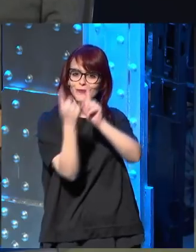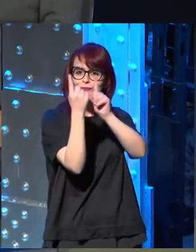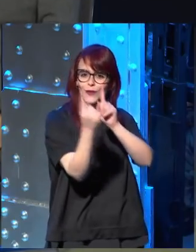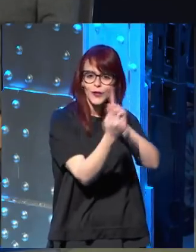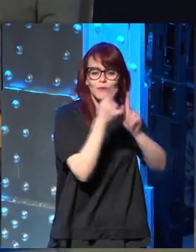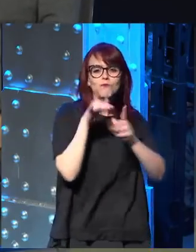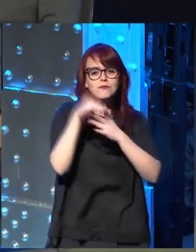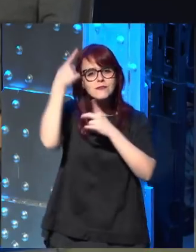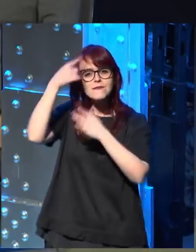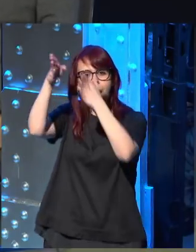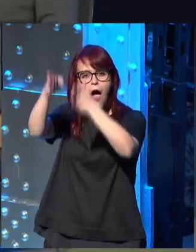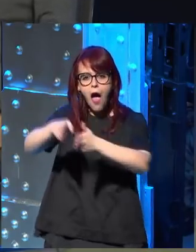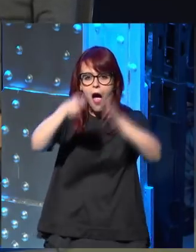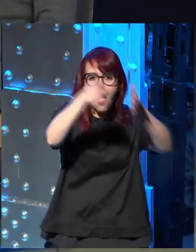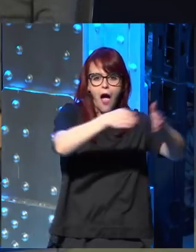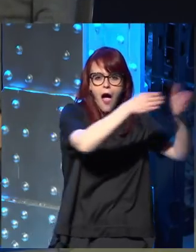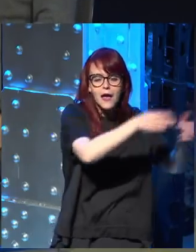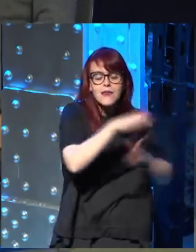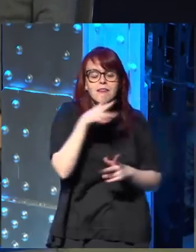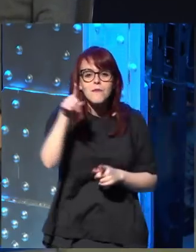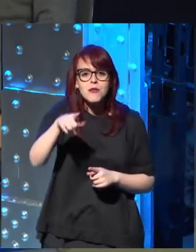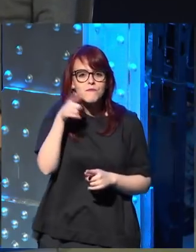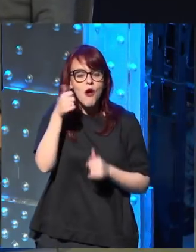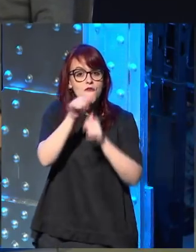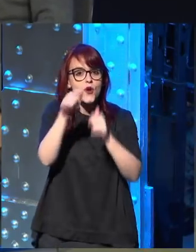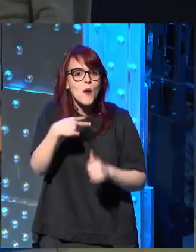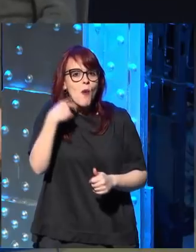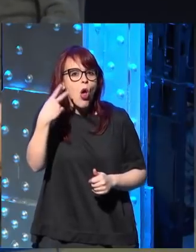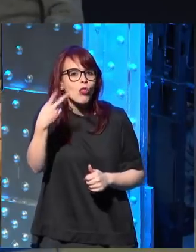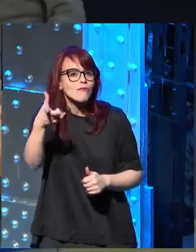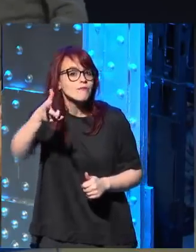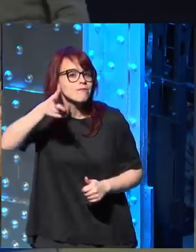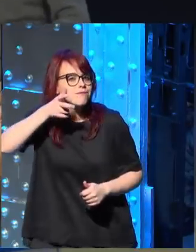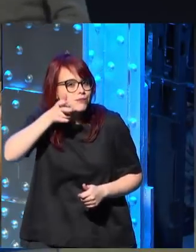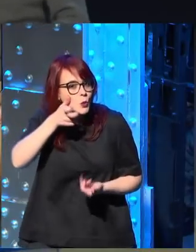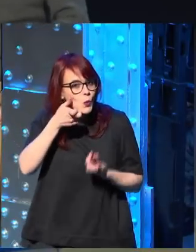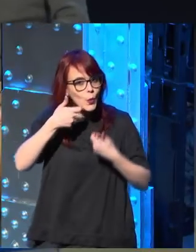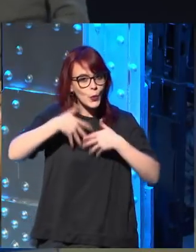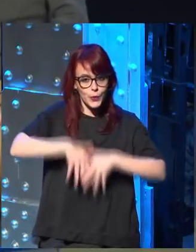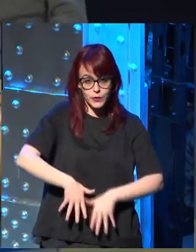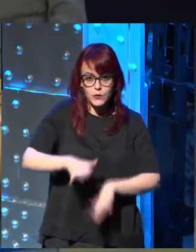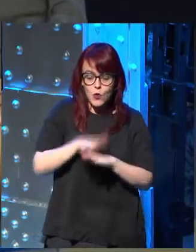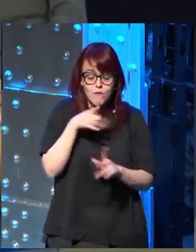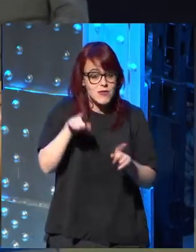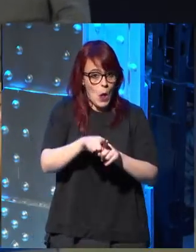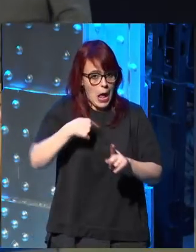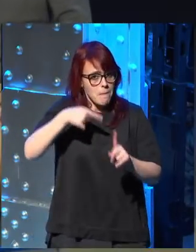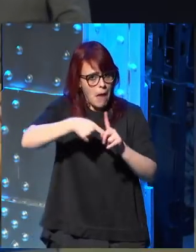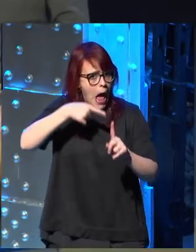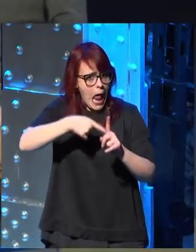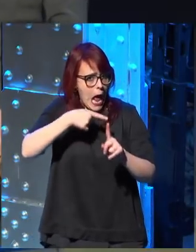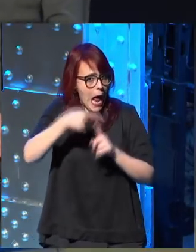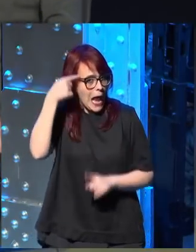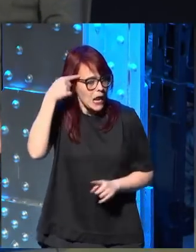personas individuales y al mismo tiempo escuchar sus voces. Eso para mí, una de las cosas que empezaron, la manía, el principio